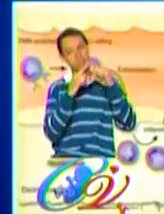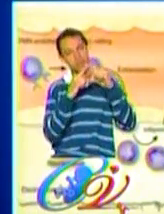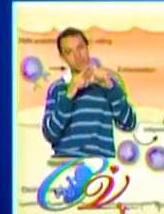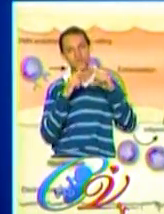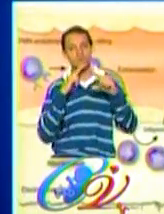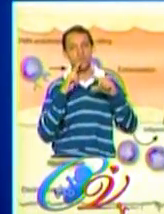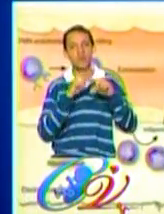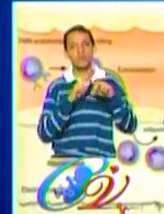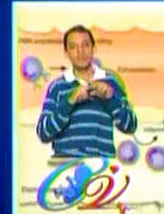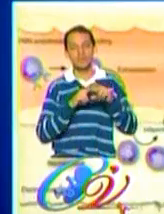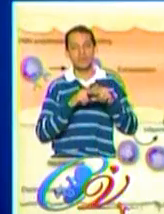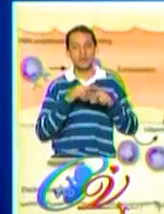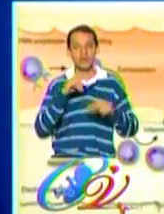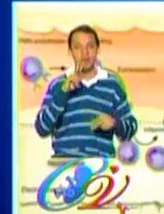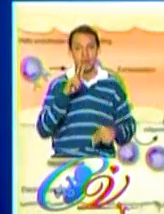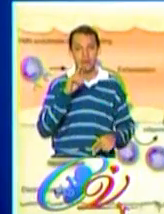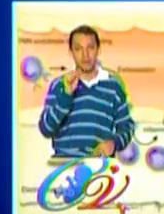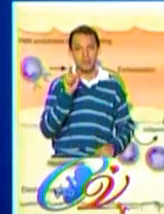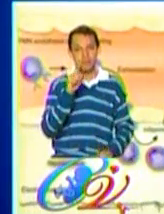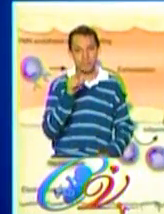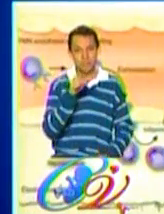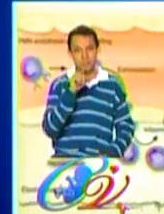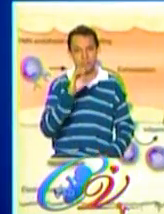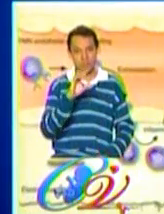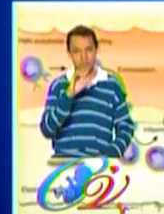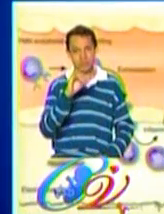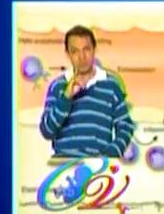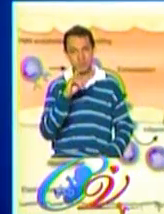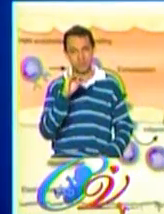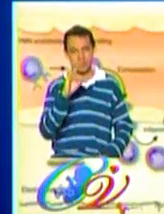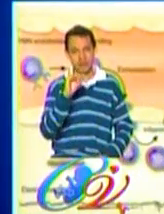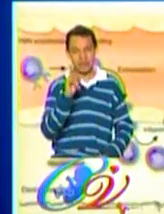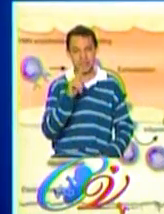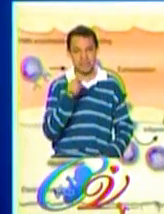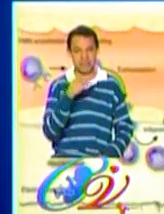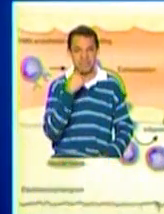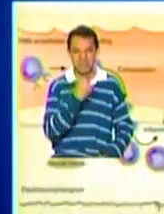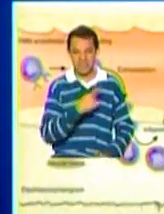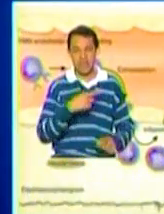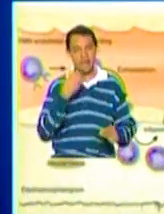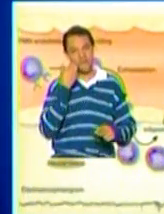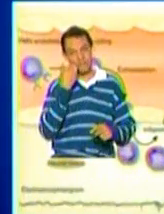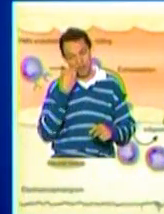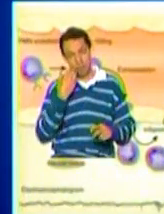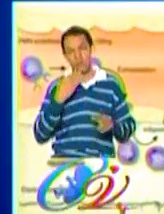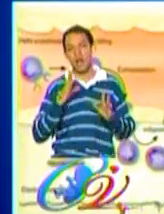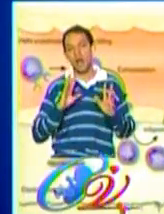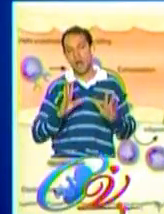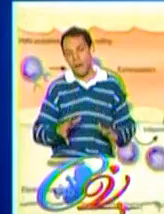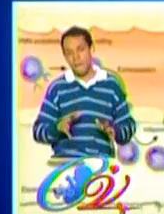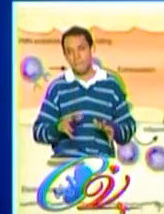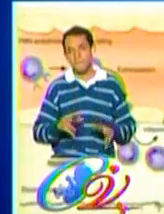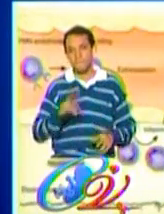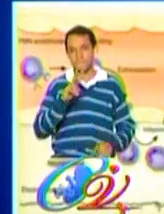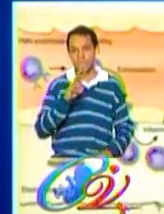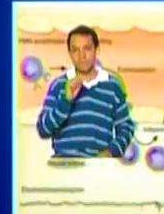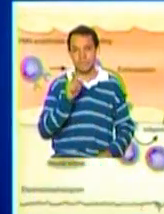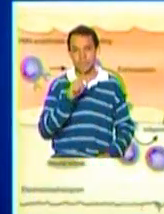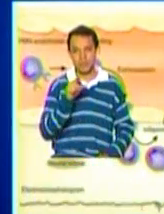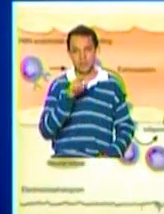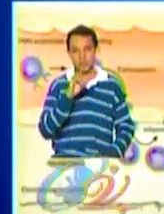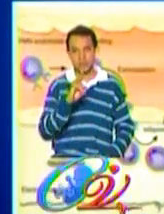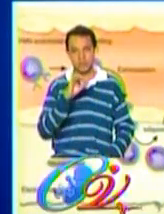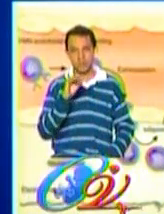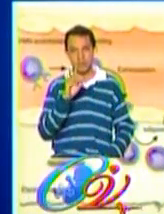llamamos vasculitis. Acá la mayoría de la gente ha pensado que esta enfermedad es una enfermedad inmune,